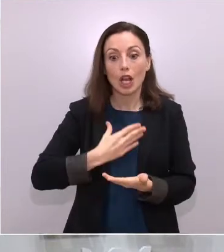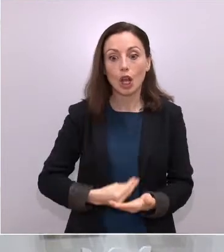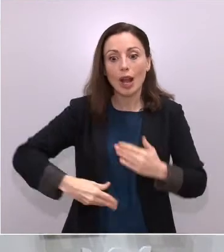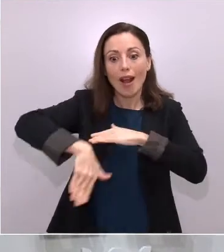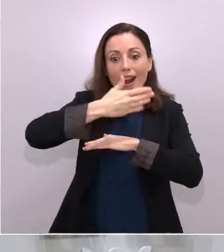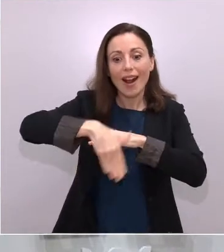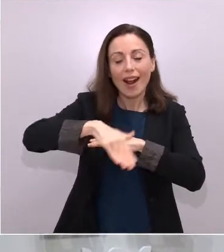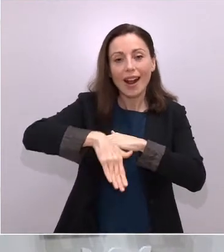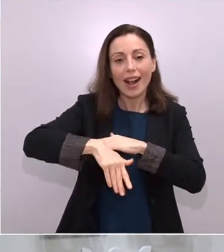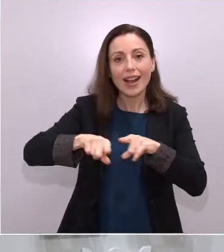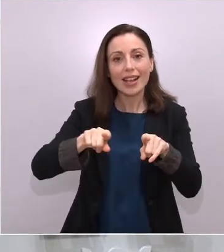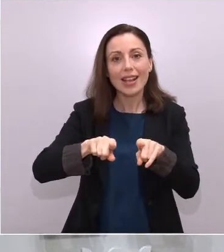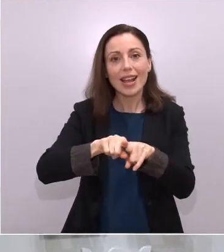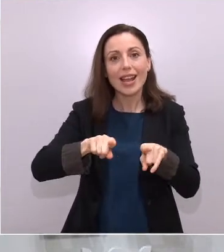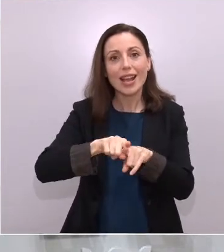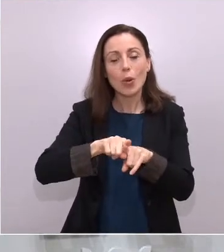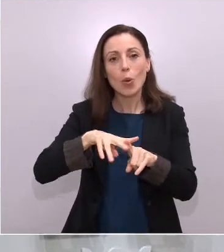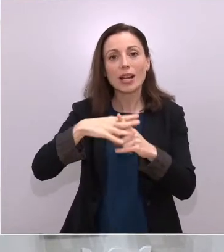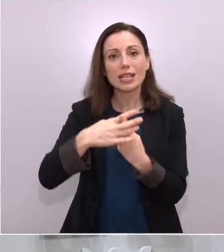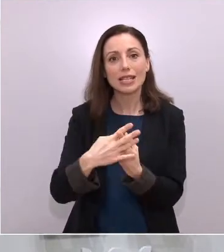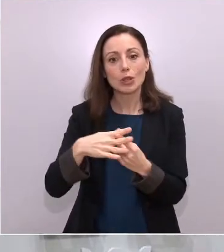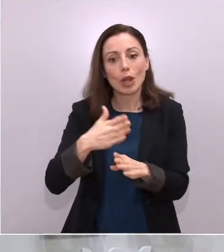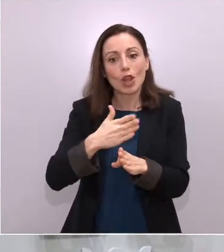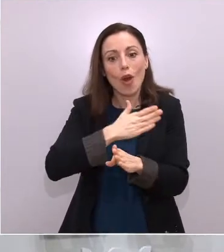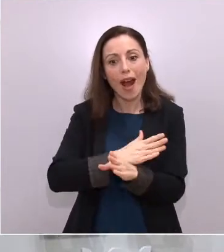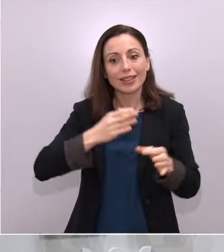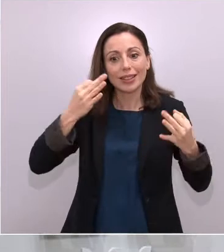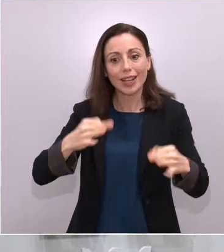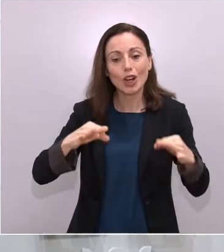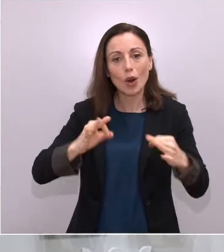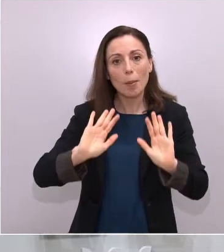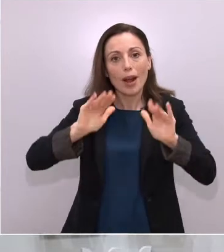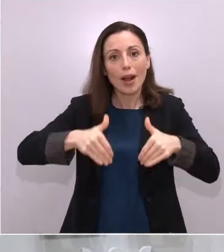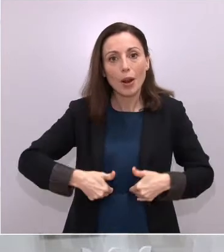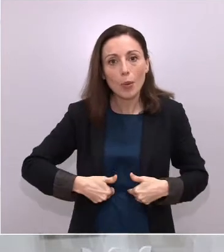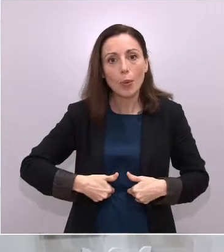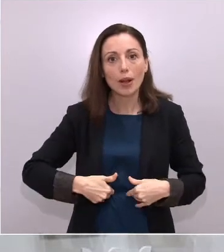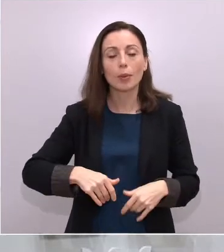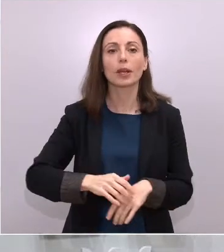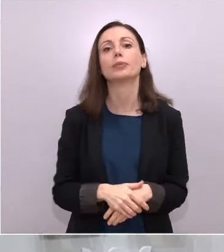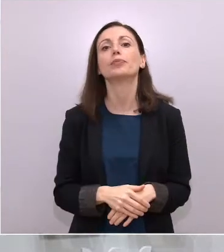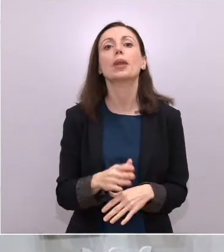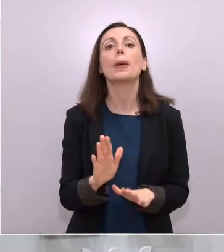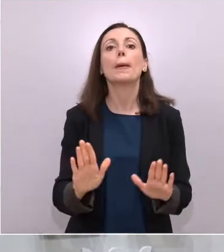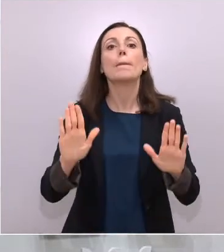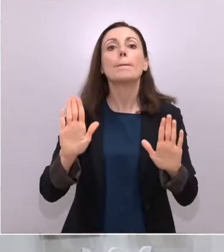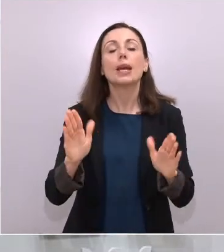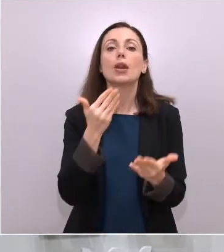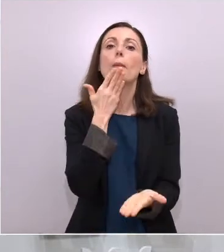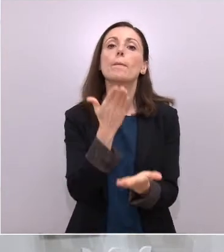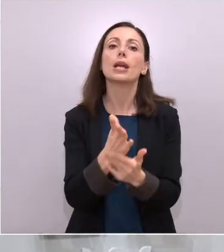más a lo que eran antes de esta pesadilla. Pero quiero hacer un llamamiento a la